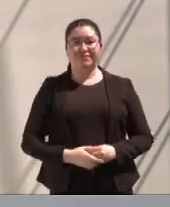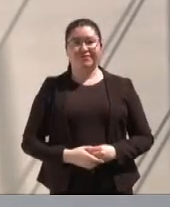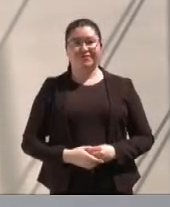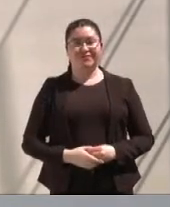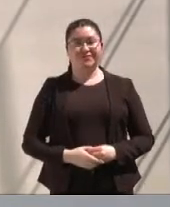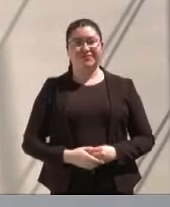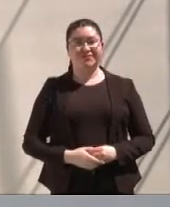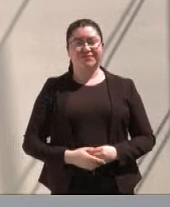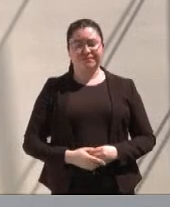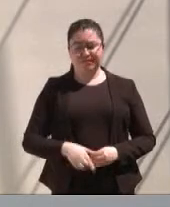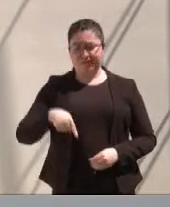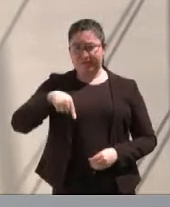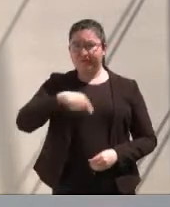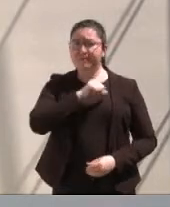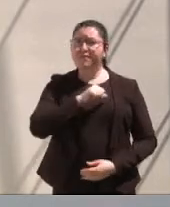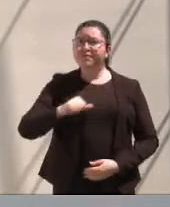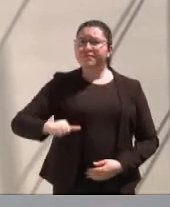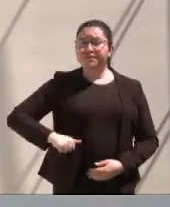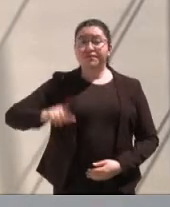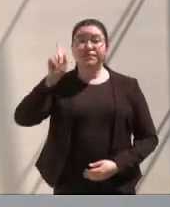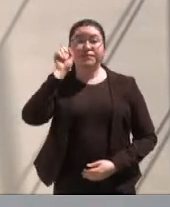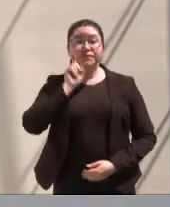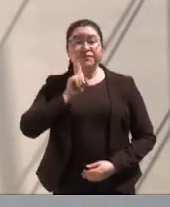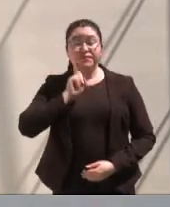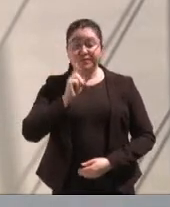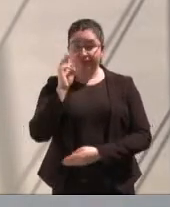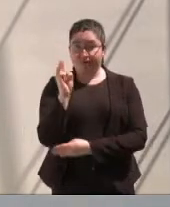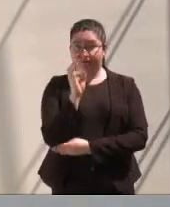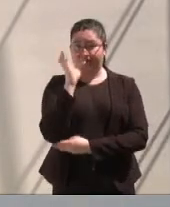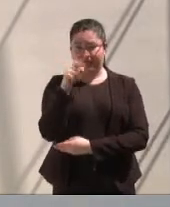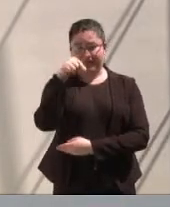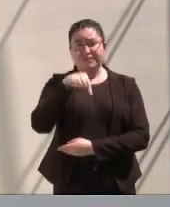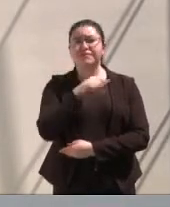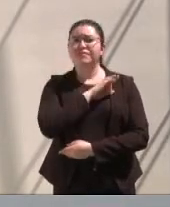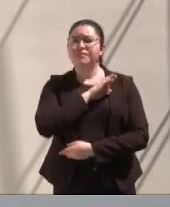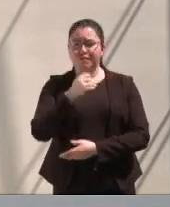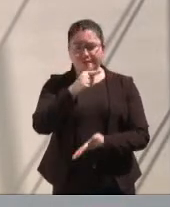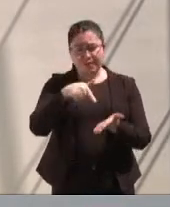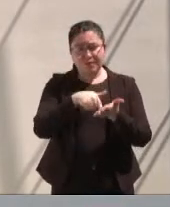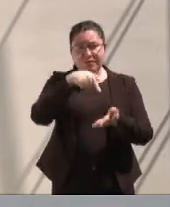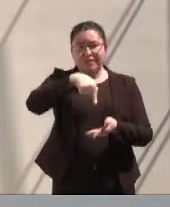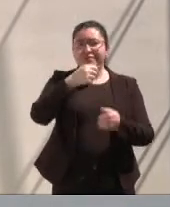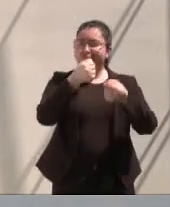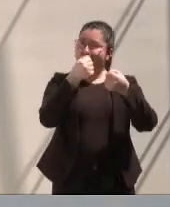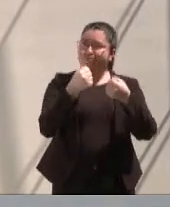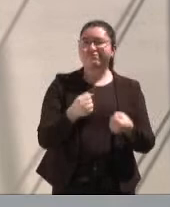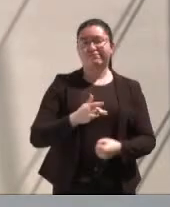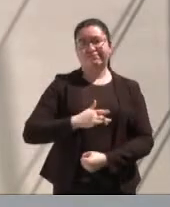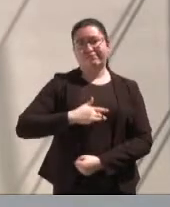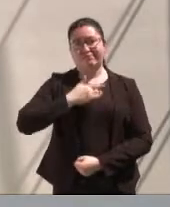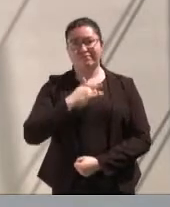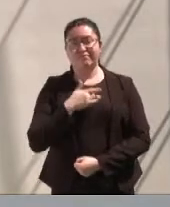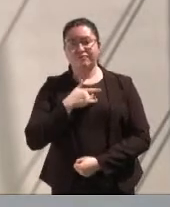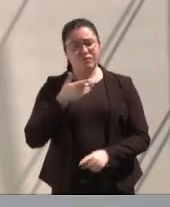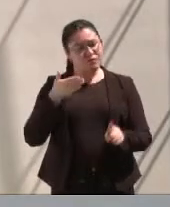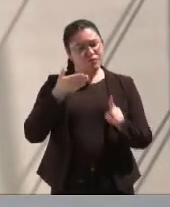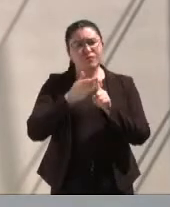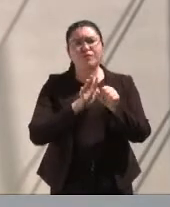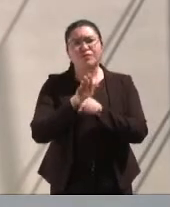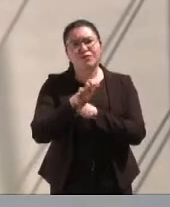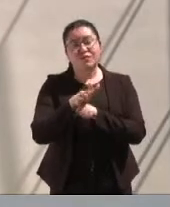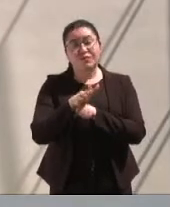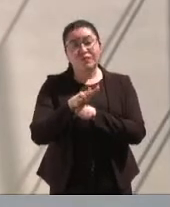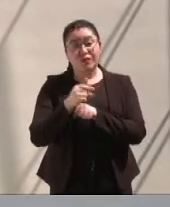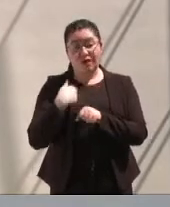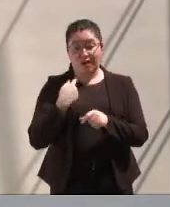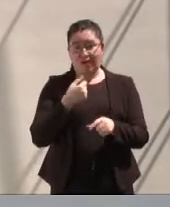En nuestra alcaldía, las mujeres contrerenses podrán acceder a un espacio seguro, cuyo principal objetivo es el erradicar la